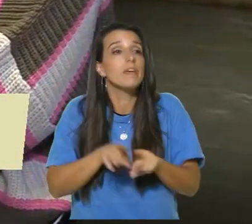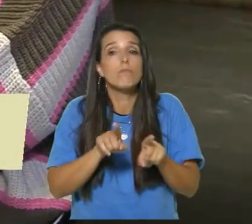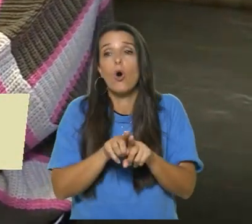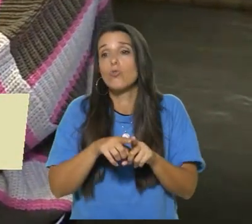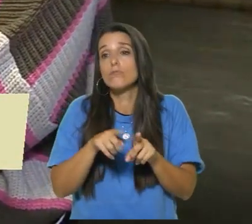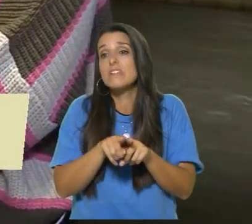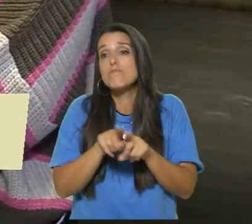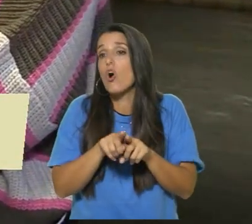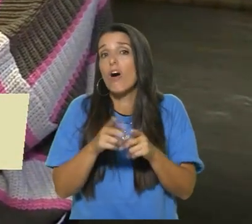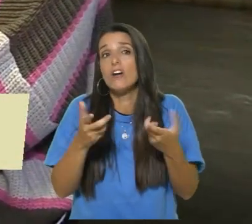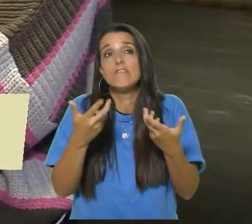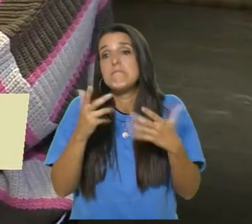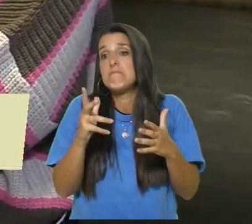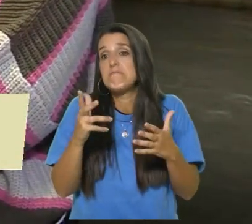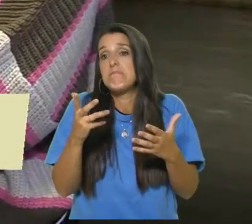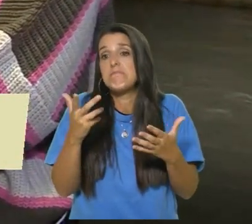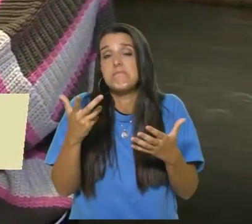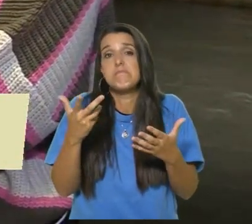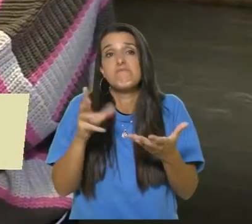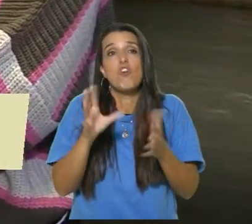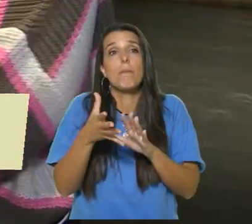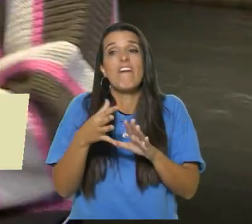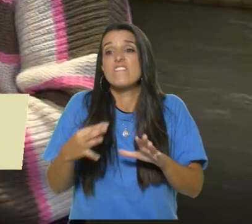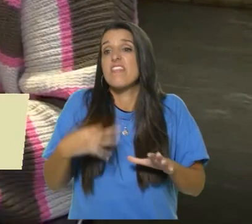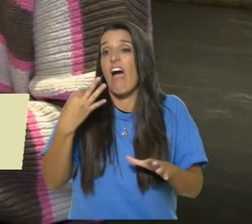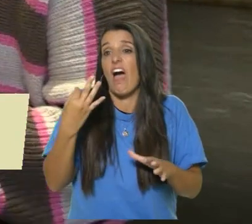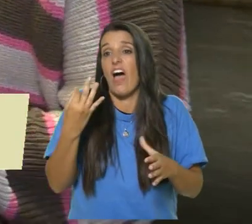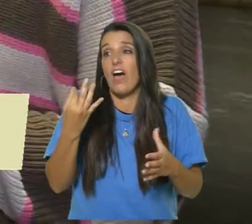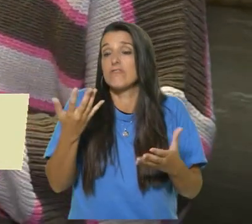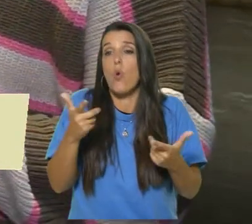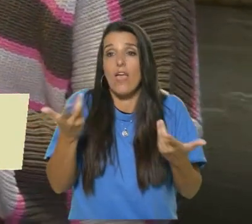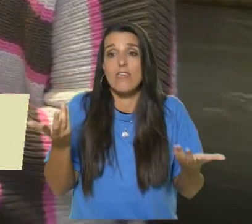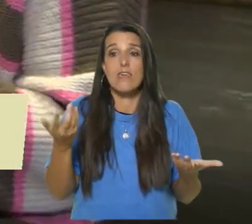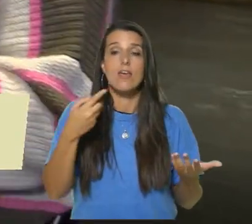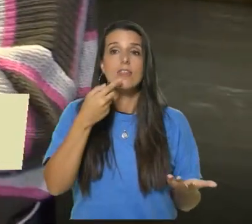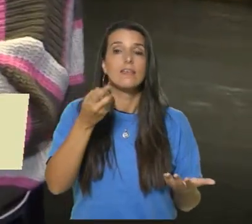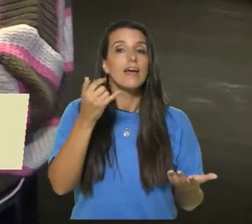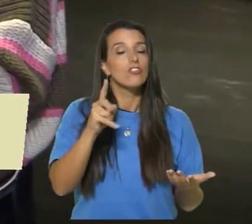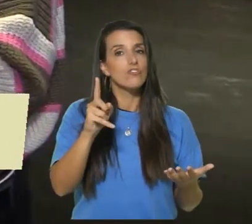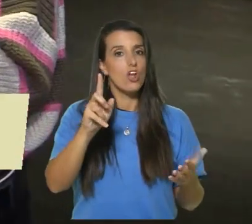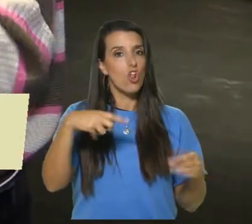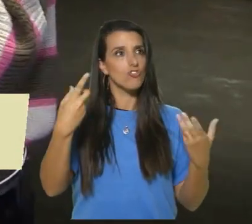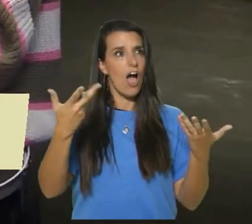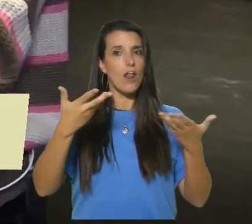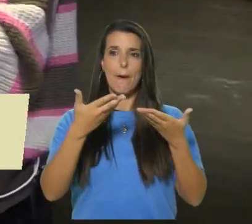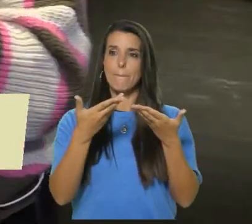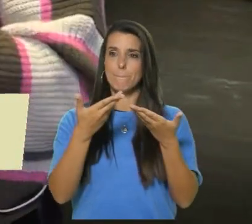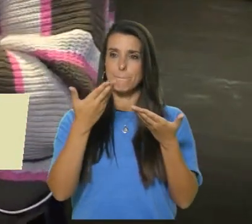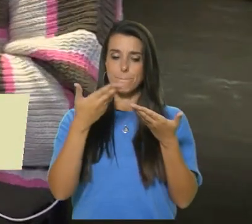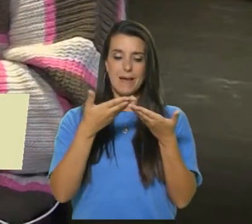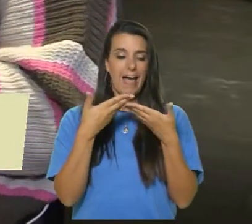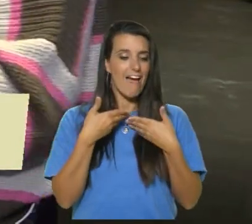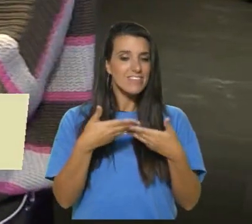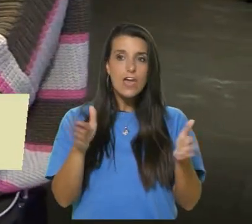no podemos es una complicadísima manera de de vivir estamos como más abiertos entonces o tenemos más